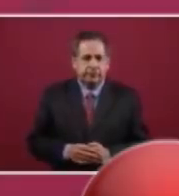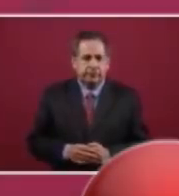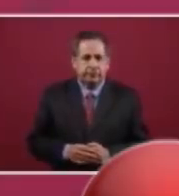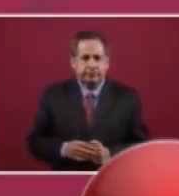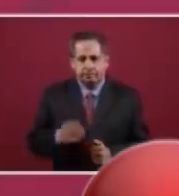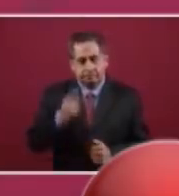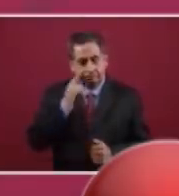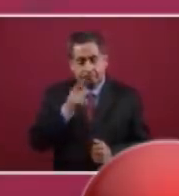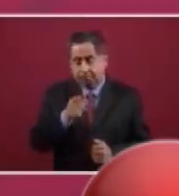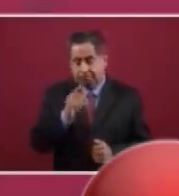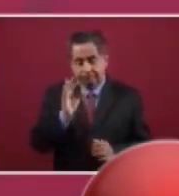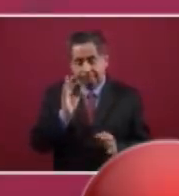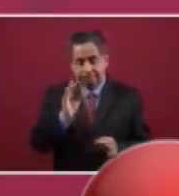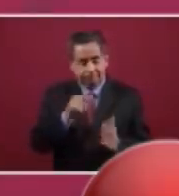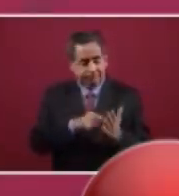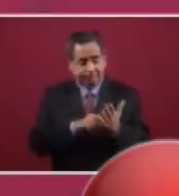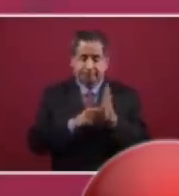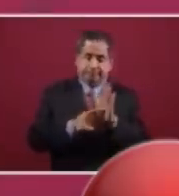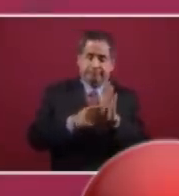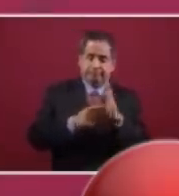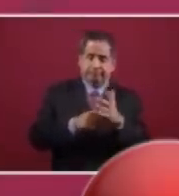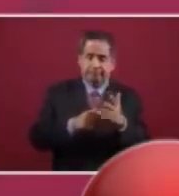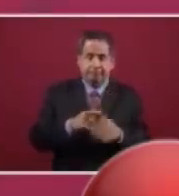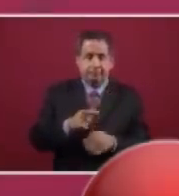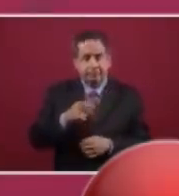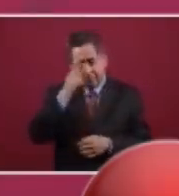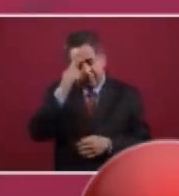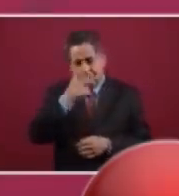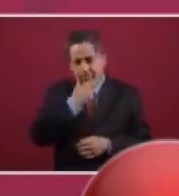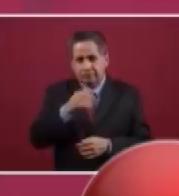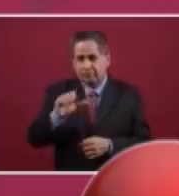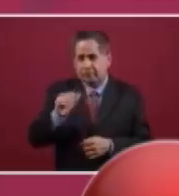muy ilustrativo. Carstens